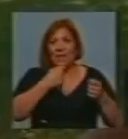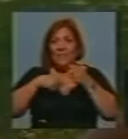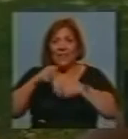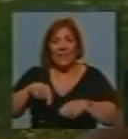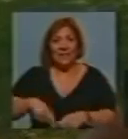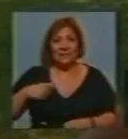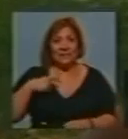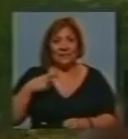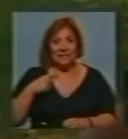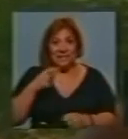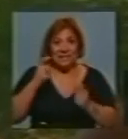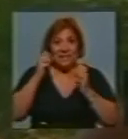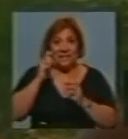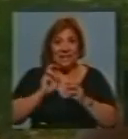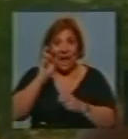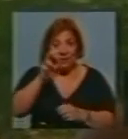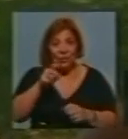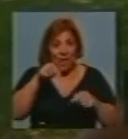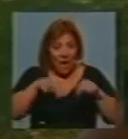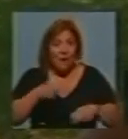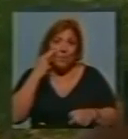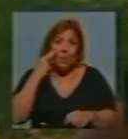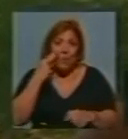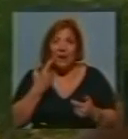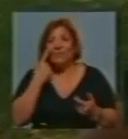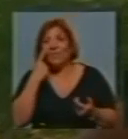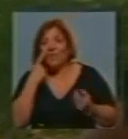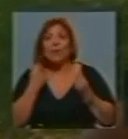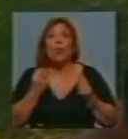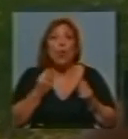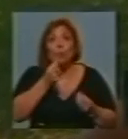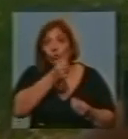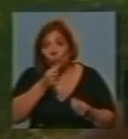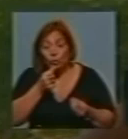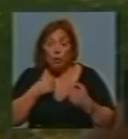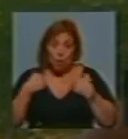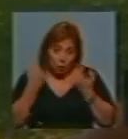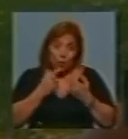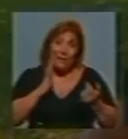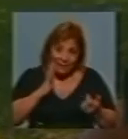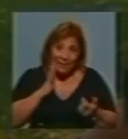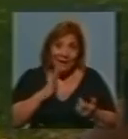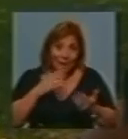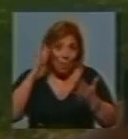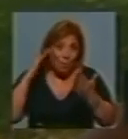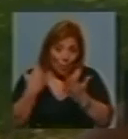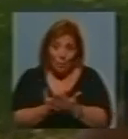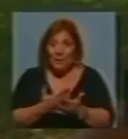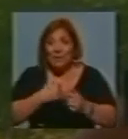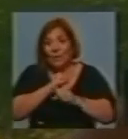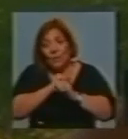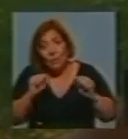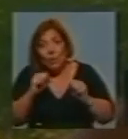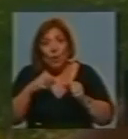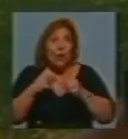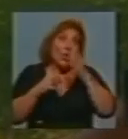¿no? Acá hay mucha gente que vive de esto. Digo, ¿cómo se podrá solucionar? Nosotros tenemos alguna propuesta. Digo yo que las otras